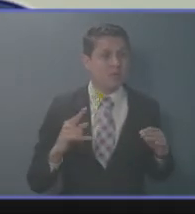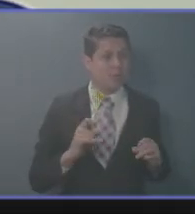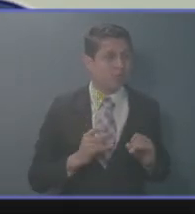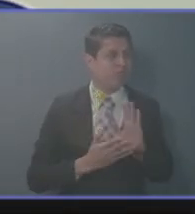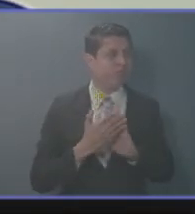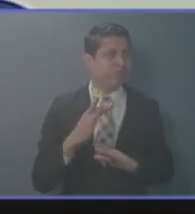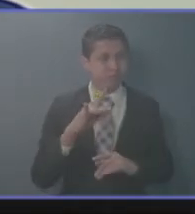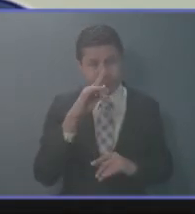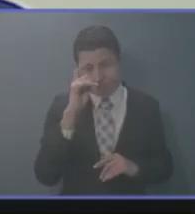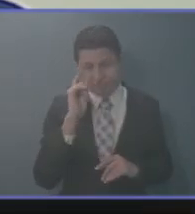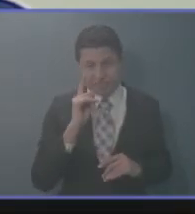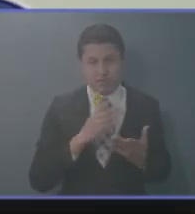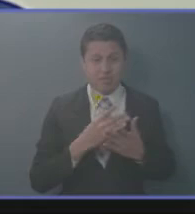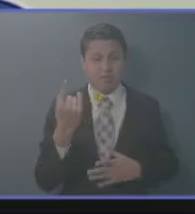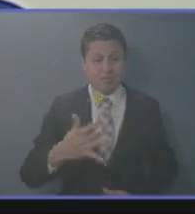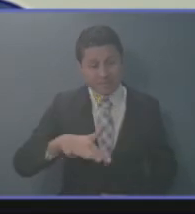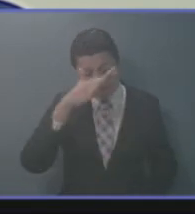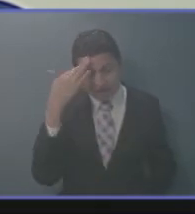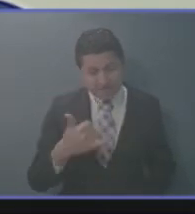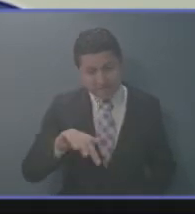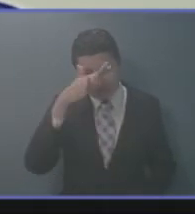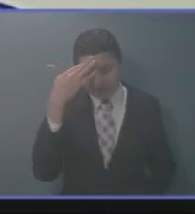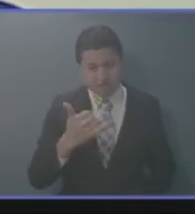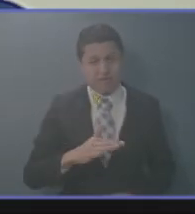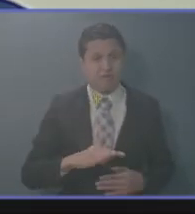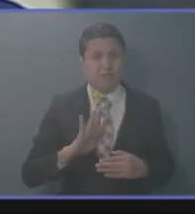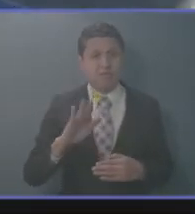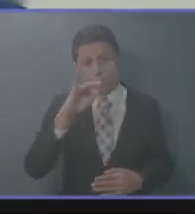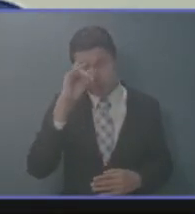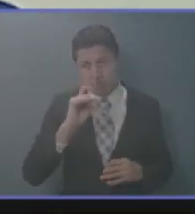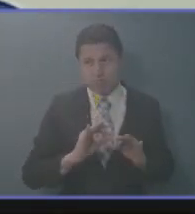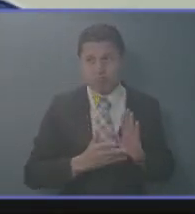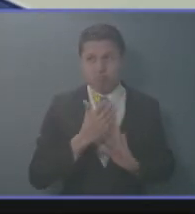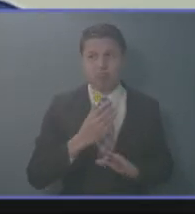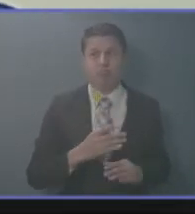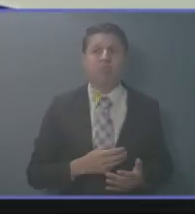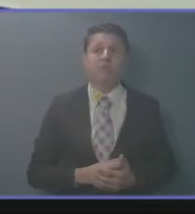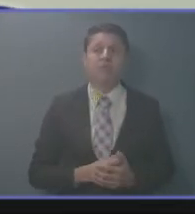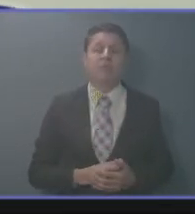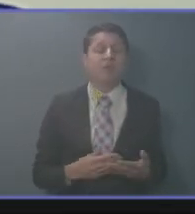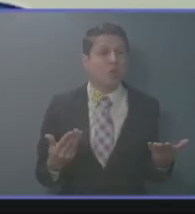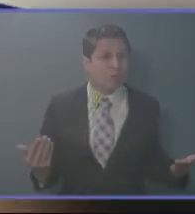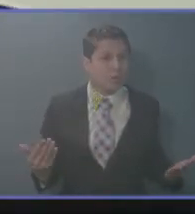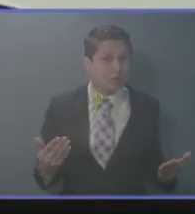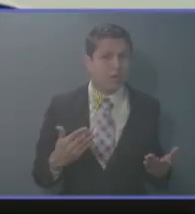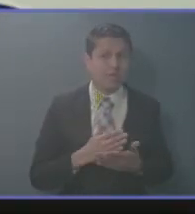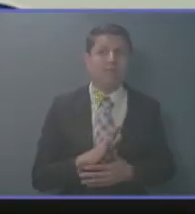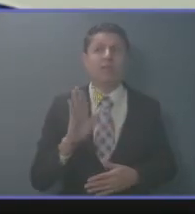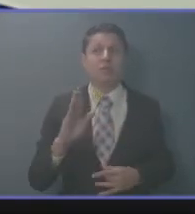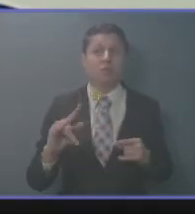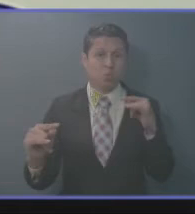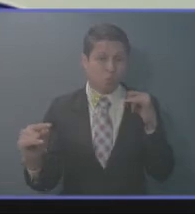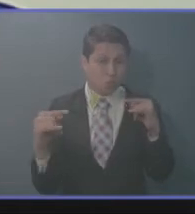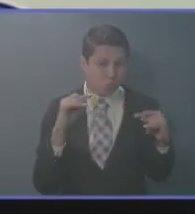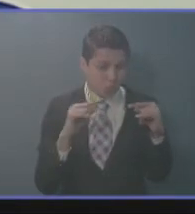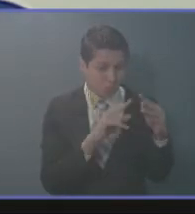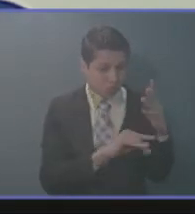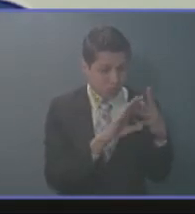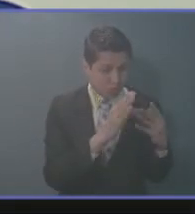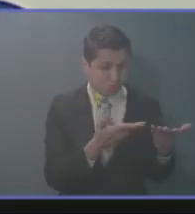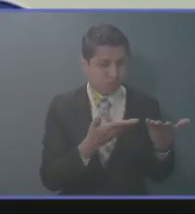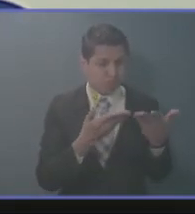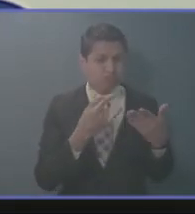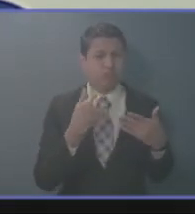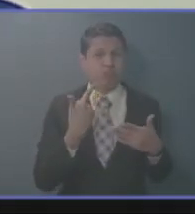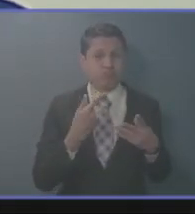desenvolvimiento del trabajador en el desarrollo de sus labores. Por tanto, en uso de sus facultades constitucionales y